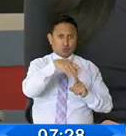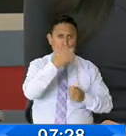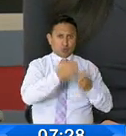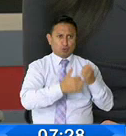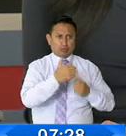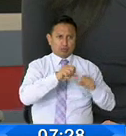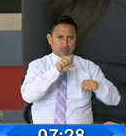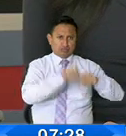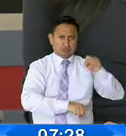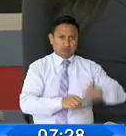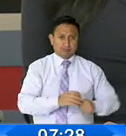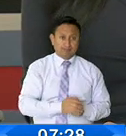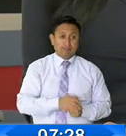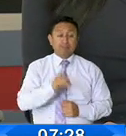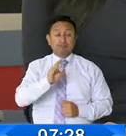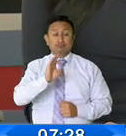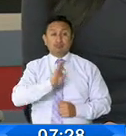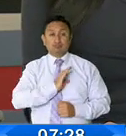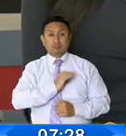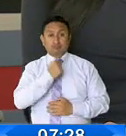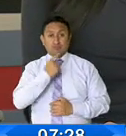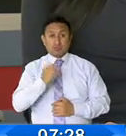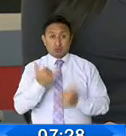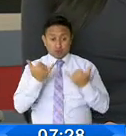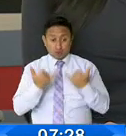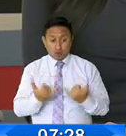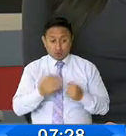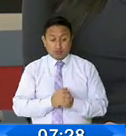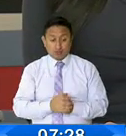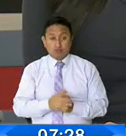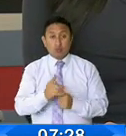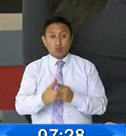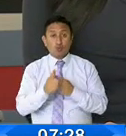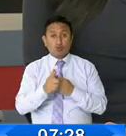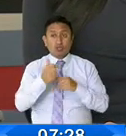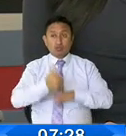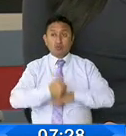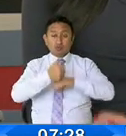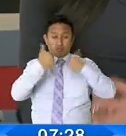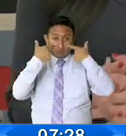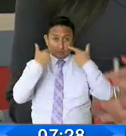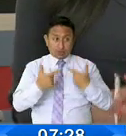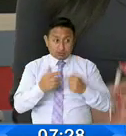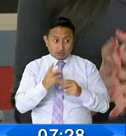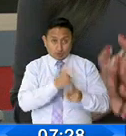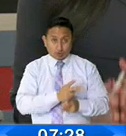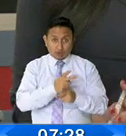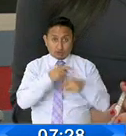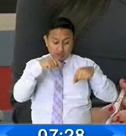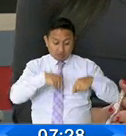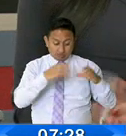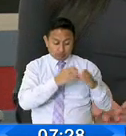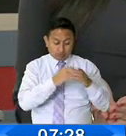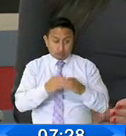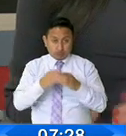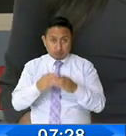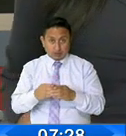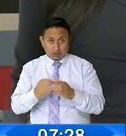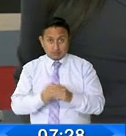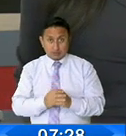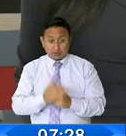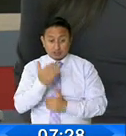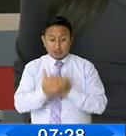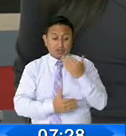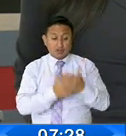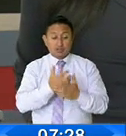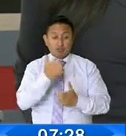irreparable. Expertos consideran que si no hay una intervención urgente de las autoridades y un cambio de conciencia, esto podría